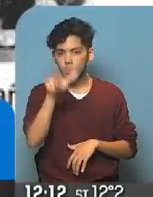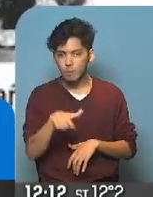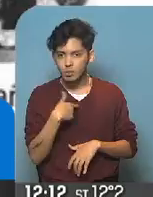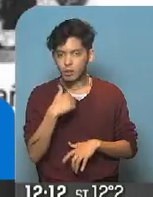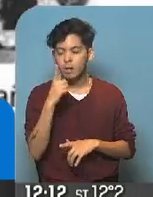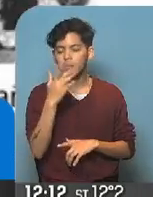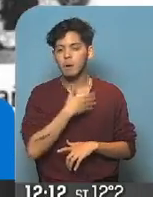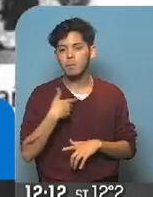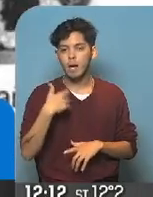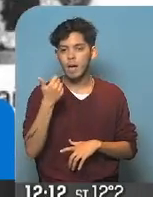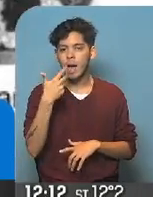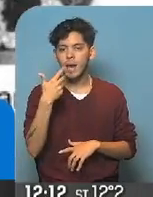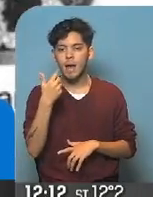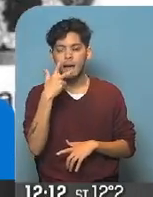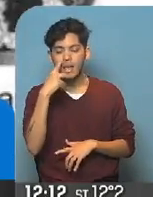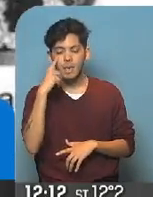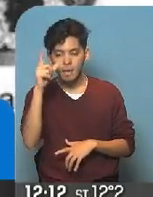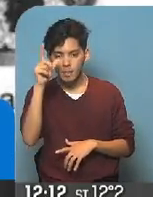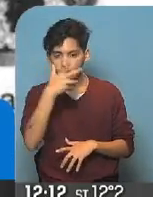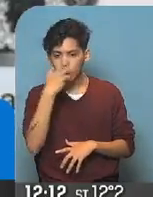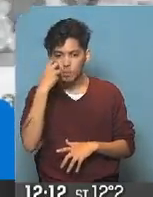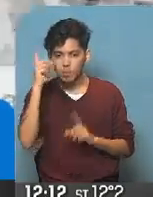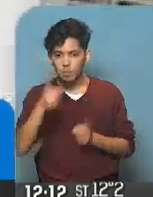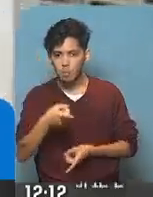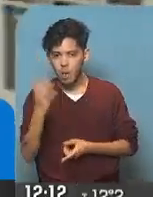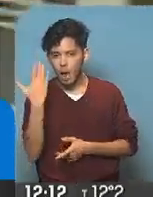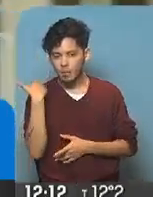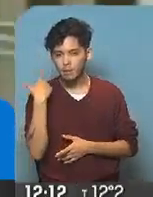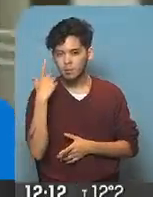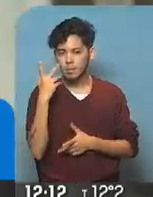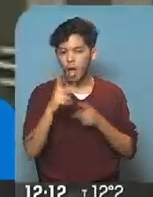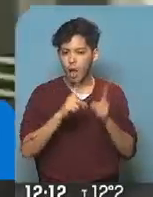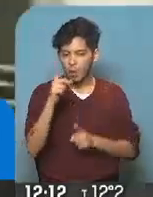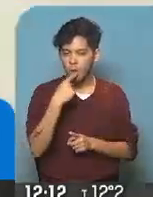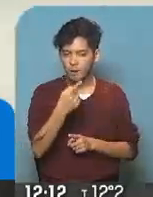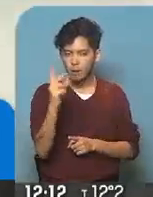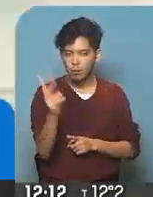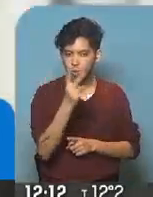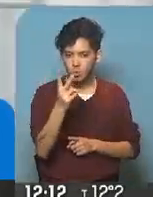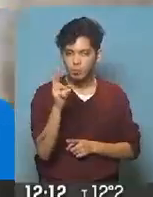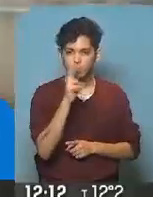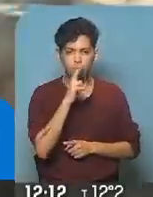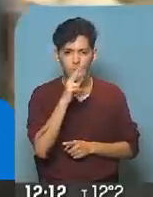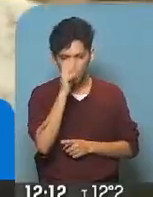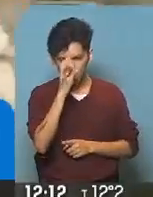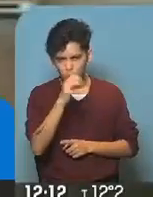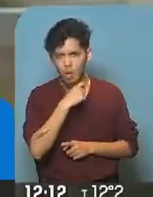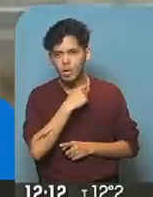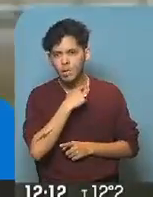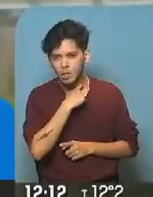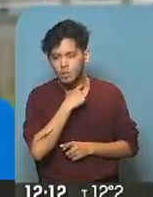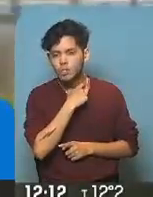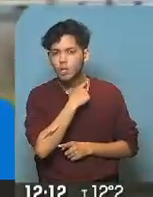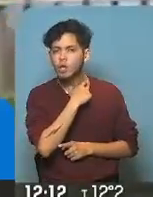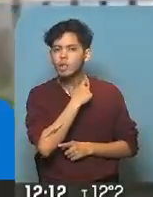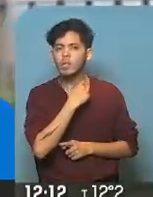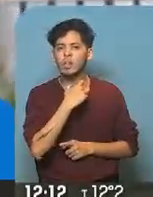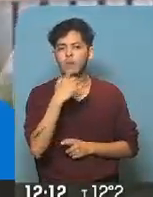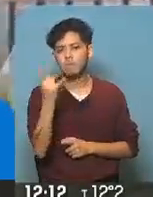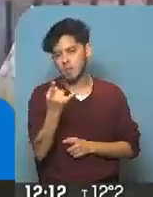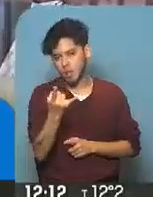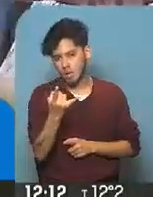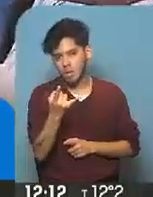y secuestró a su nieta, aunque también fue dada por muerta por algunas versiones que ella nunca quiso ni acreditó. En